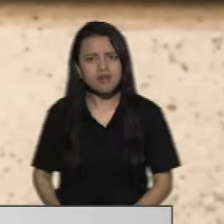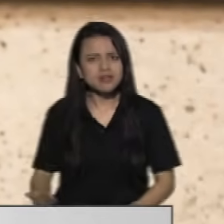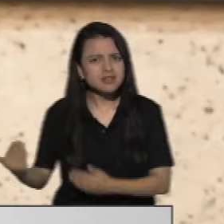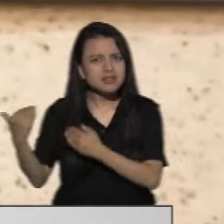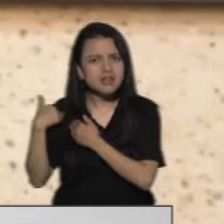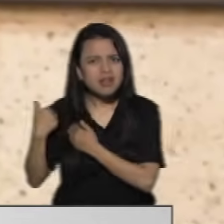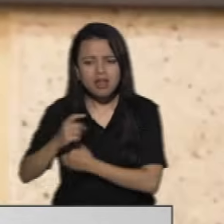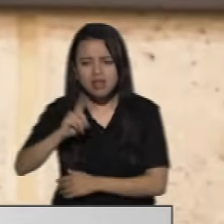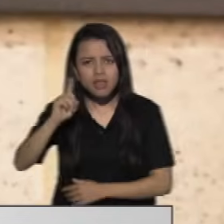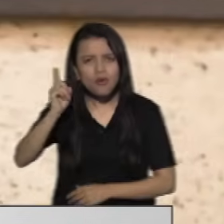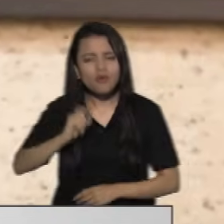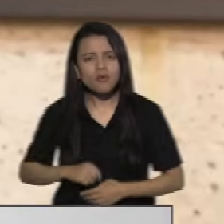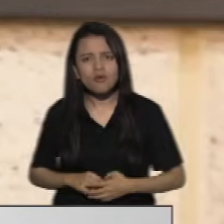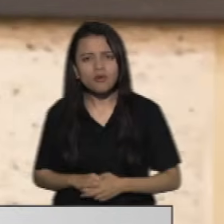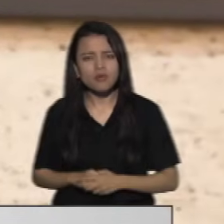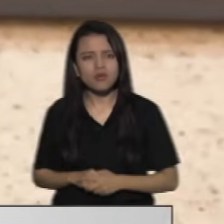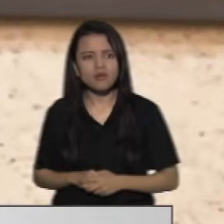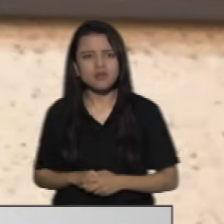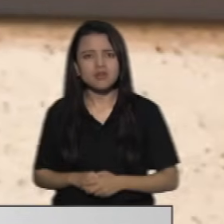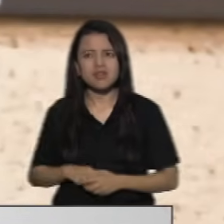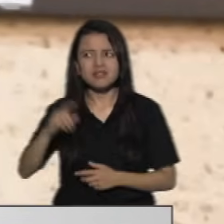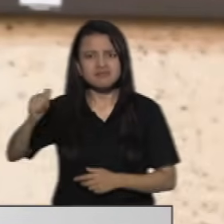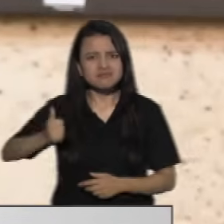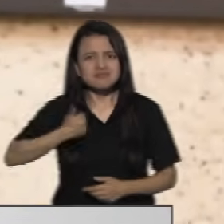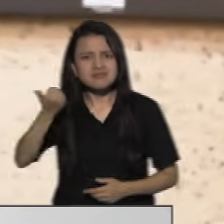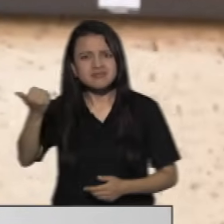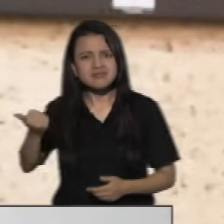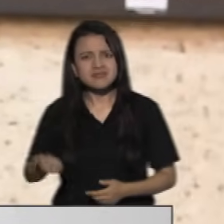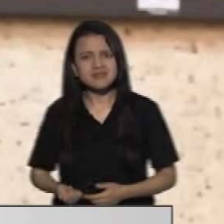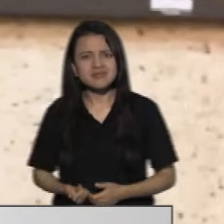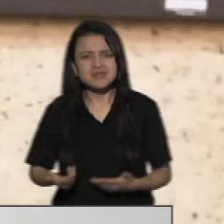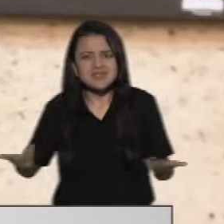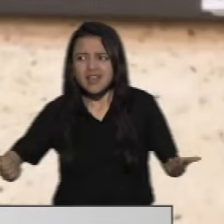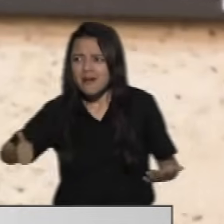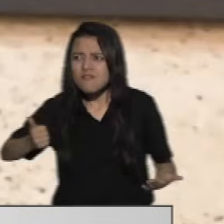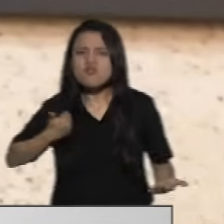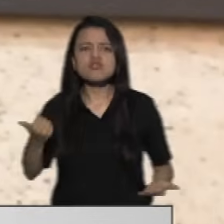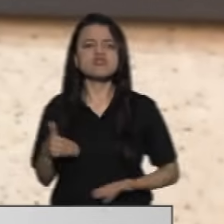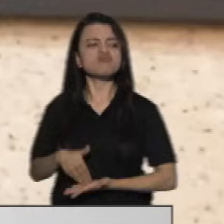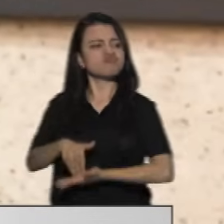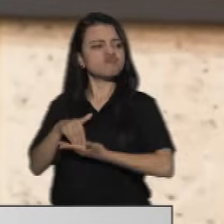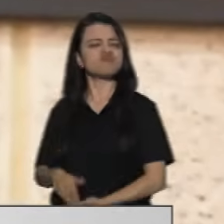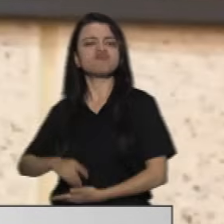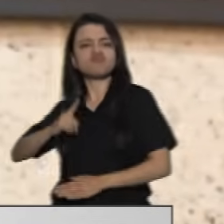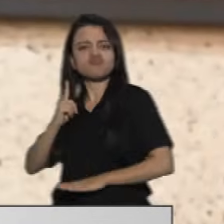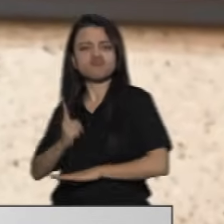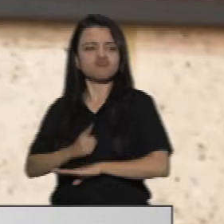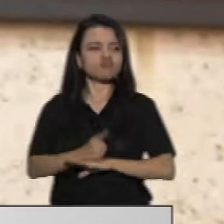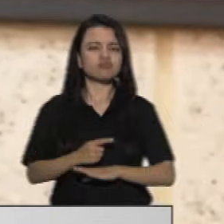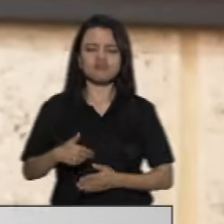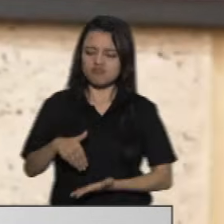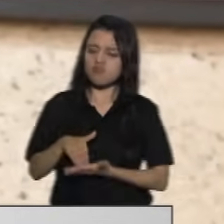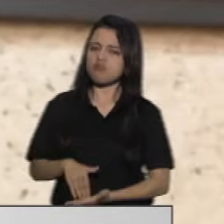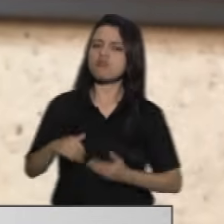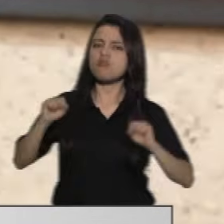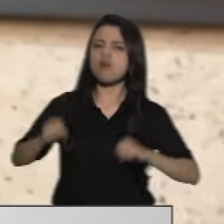irresponsable. Eso es abusivo. Eso es abuso de poder. Eso no es controversia democrática.